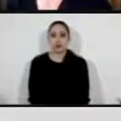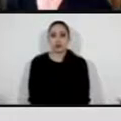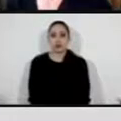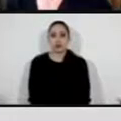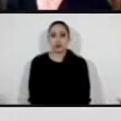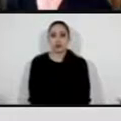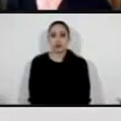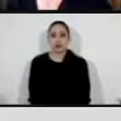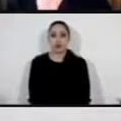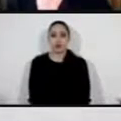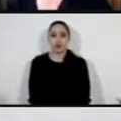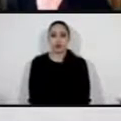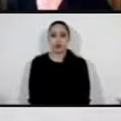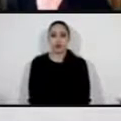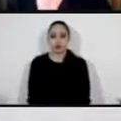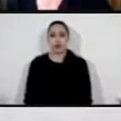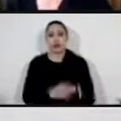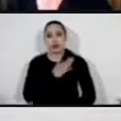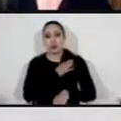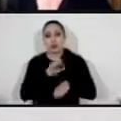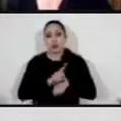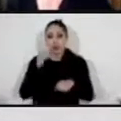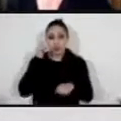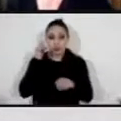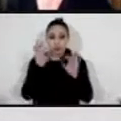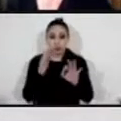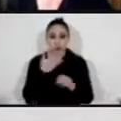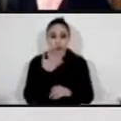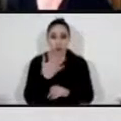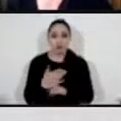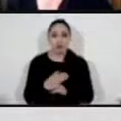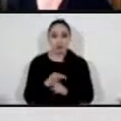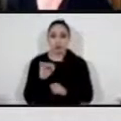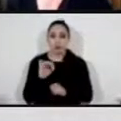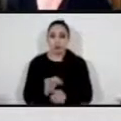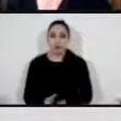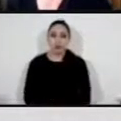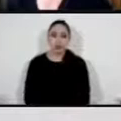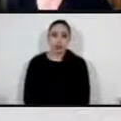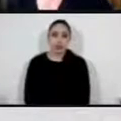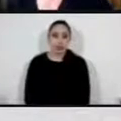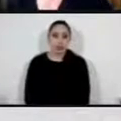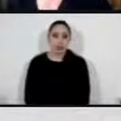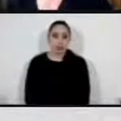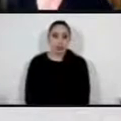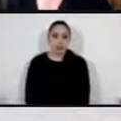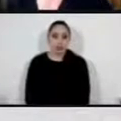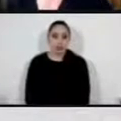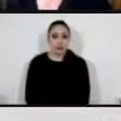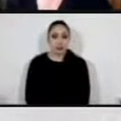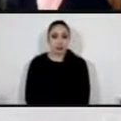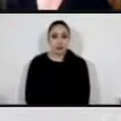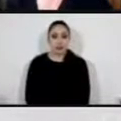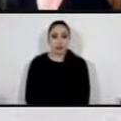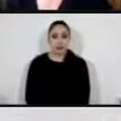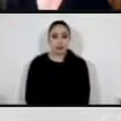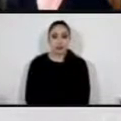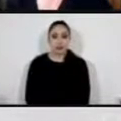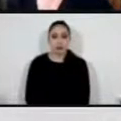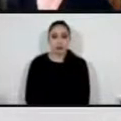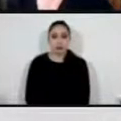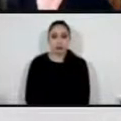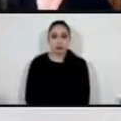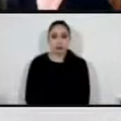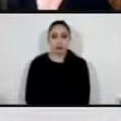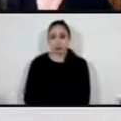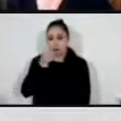Ahora sí, buenos días. ¿Ya se escucha? Buenos días, sí, sí se escucha. Adelante. ¿Qué? No se imaginan qué alegría para mí